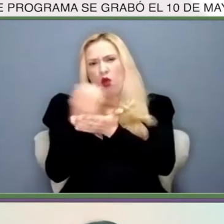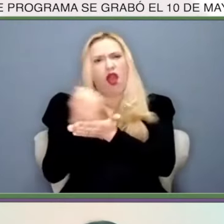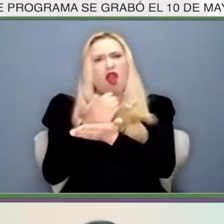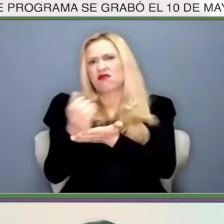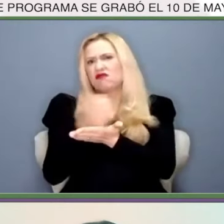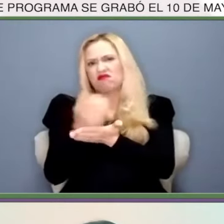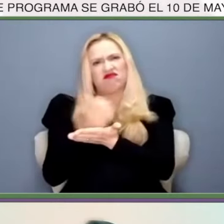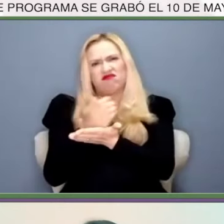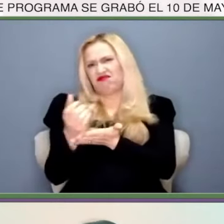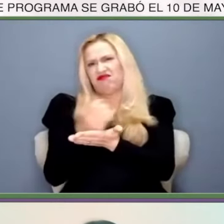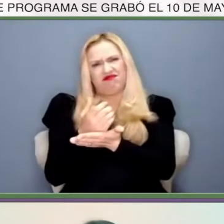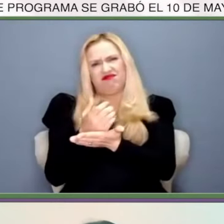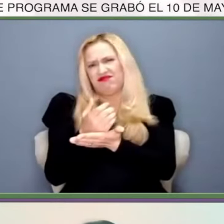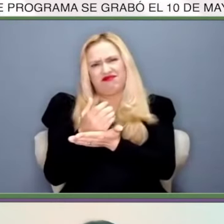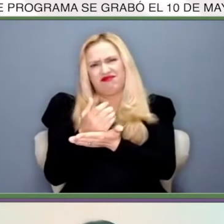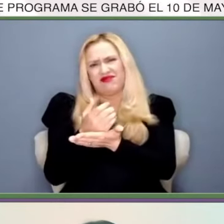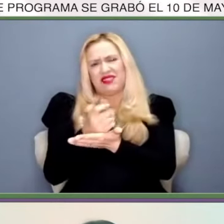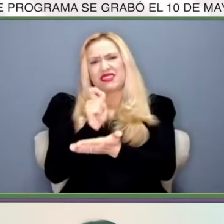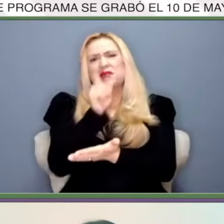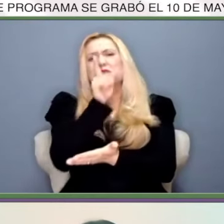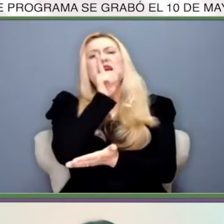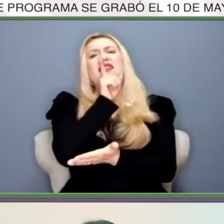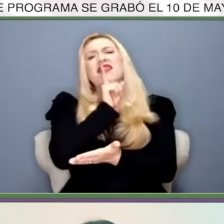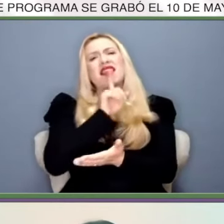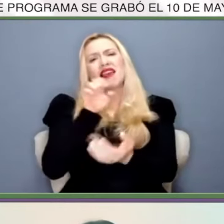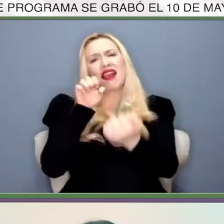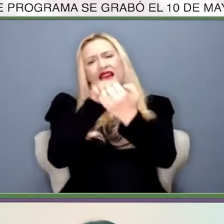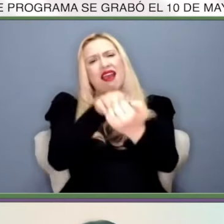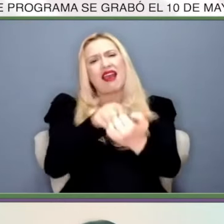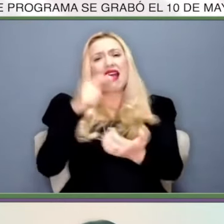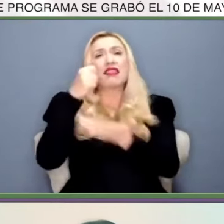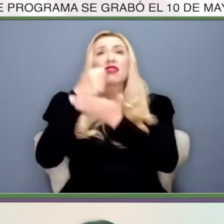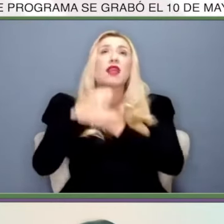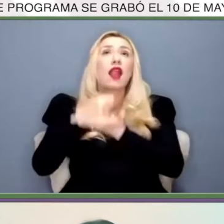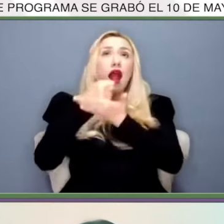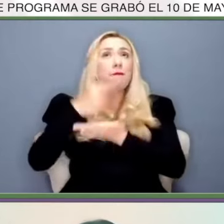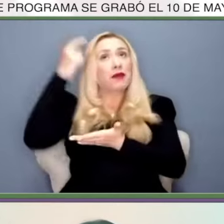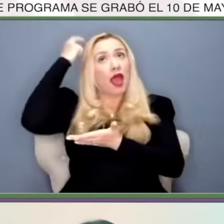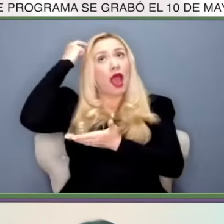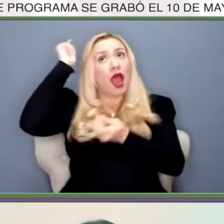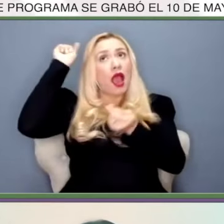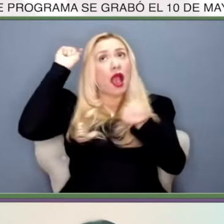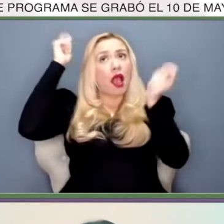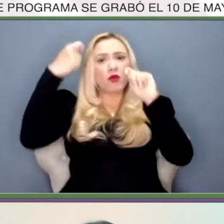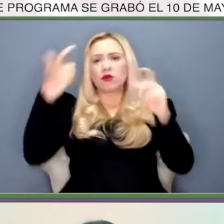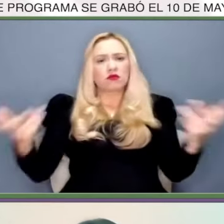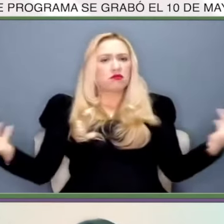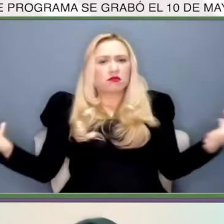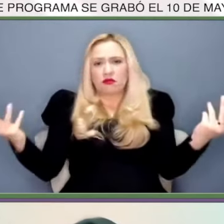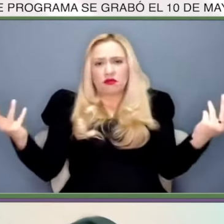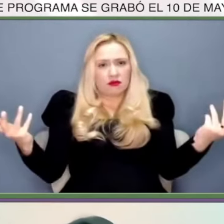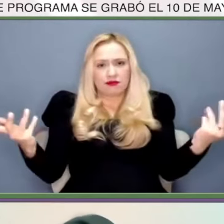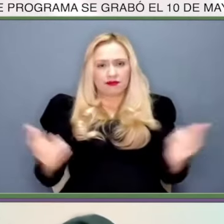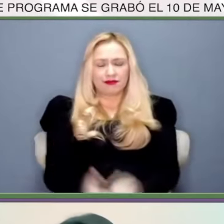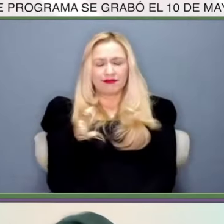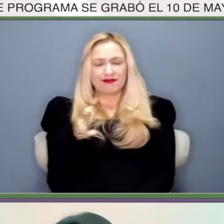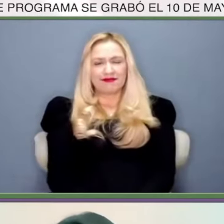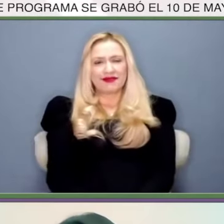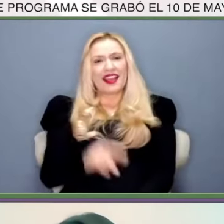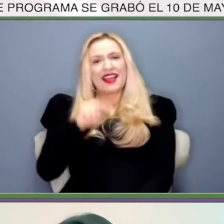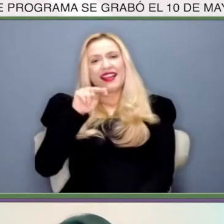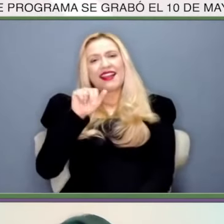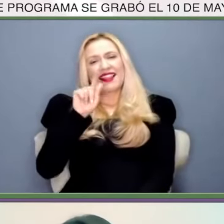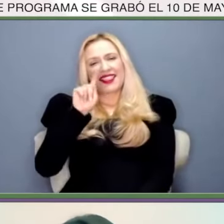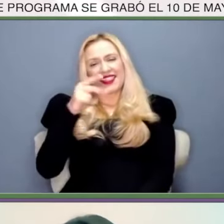fraude, ¿no? No se puede ni curar, ni cambiar, ni la orientación, ni la identidad de género. Nathan, por favor,